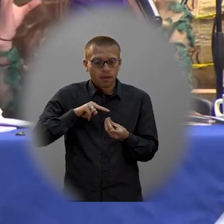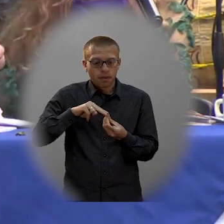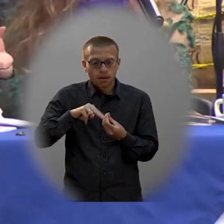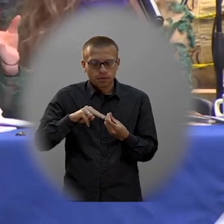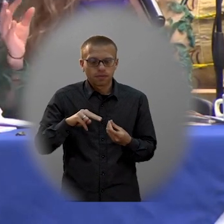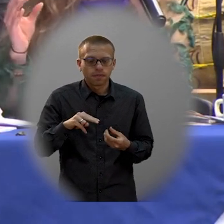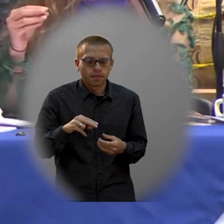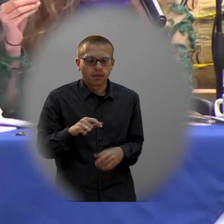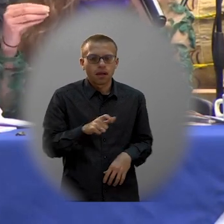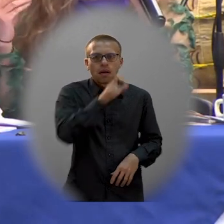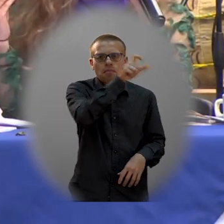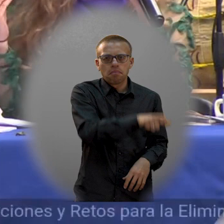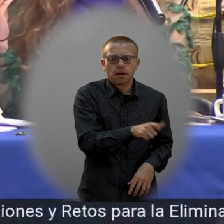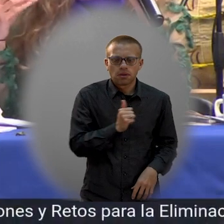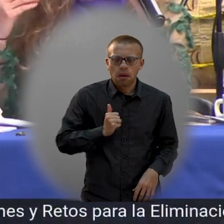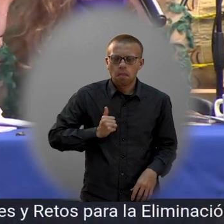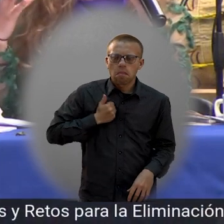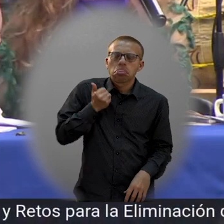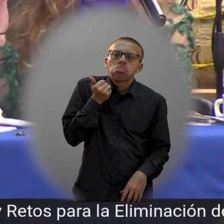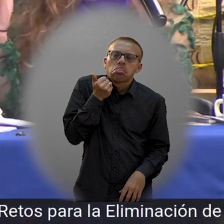el agresor agrede